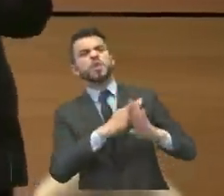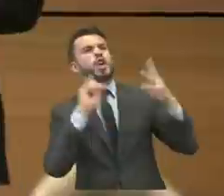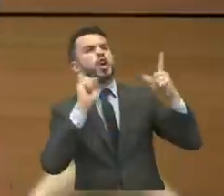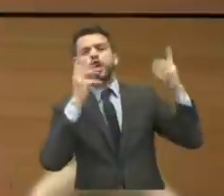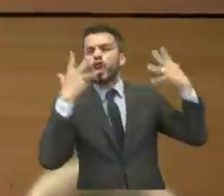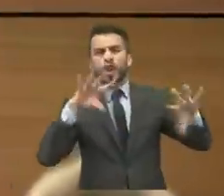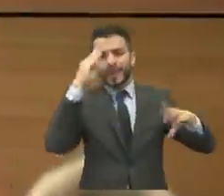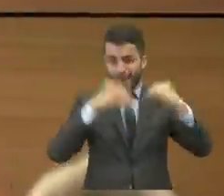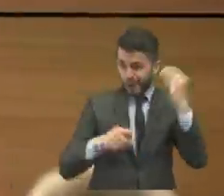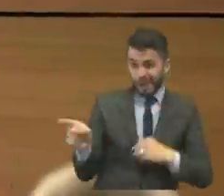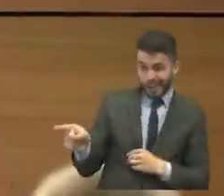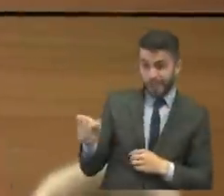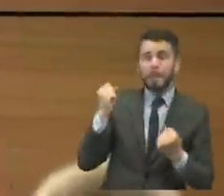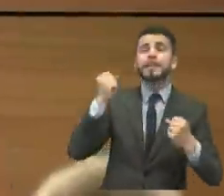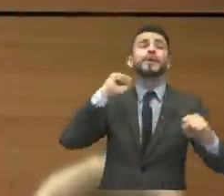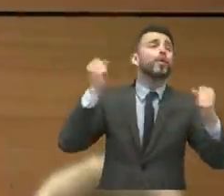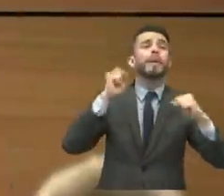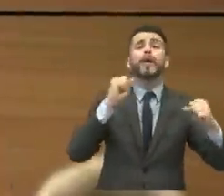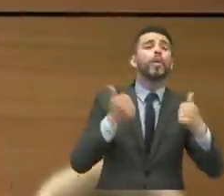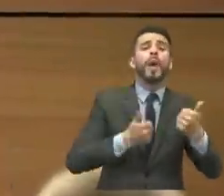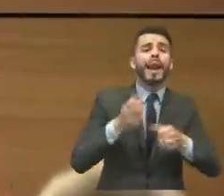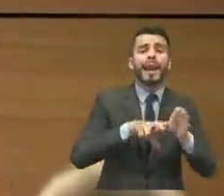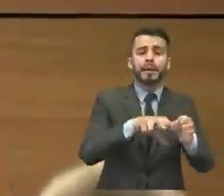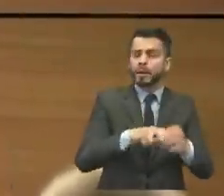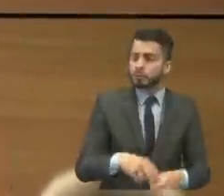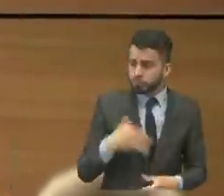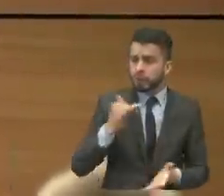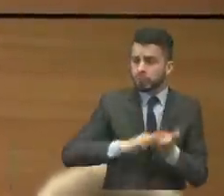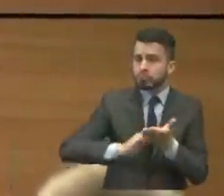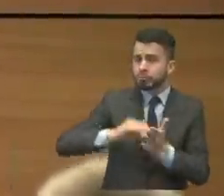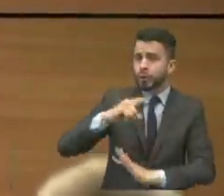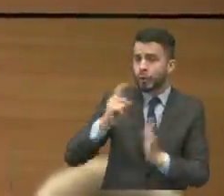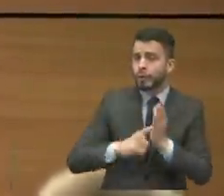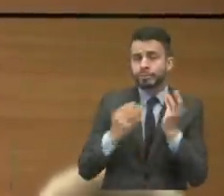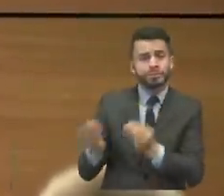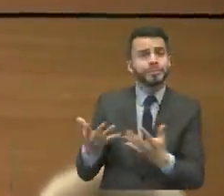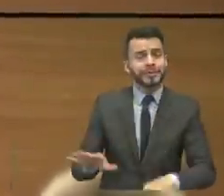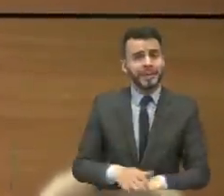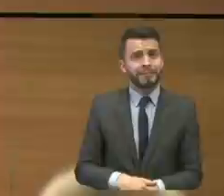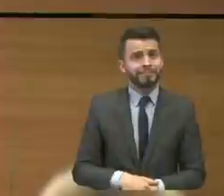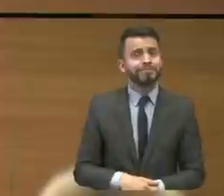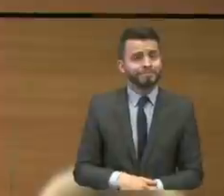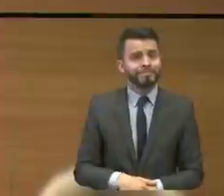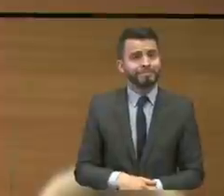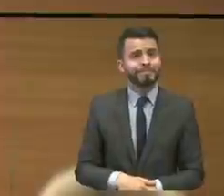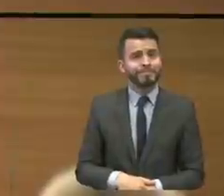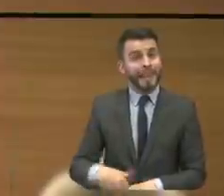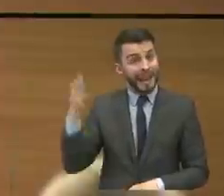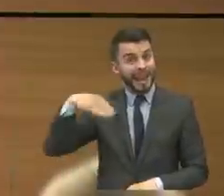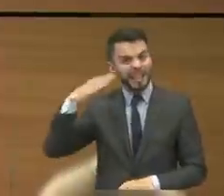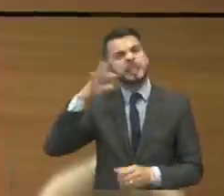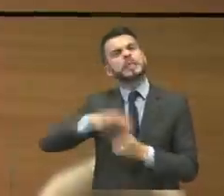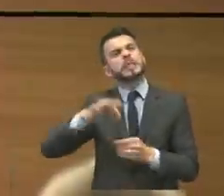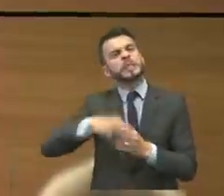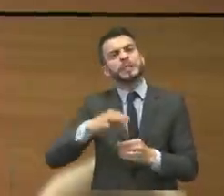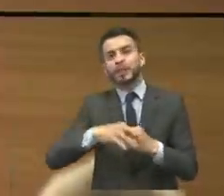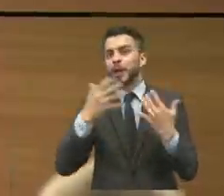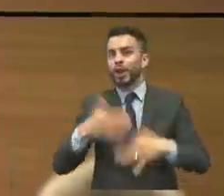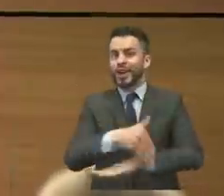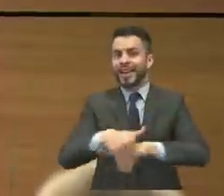un Transmilenio como el de la Caracas en la séptima, que por supuesto fue derrotado en las urnas clarísimamente y no vamos a hacer.